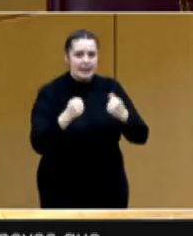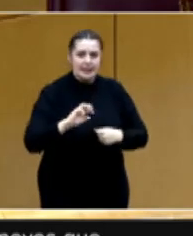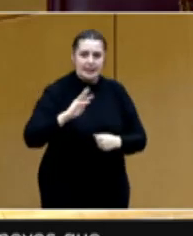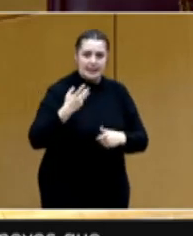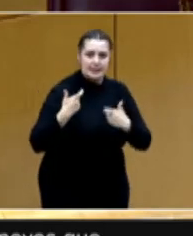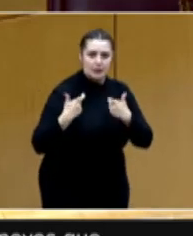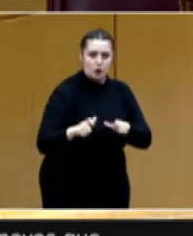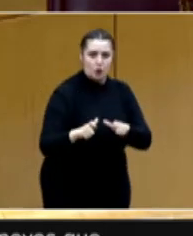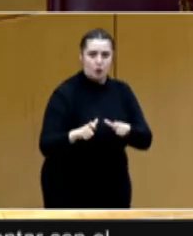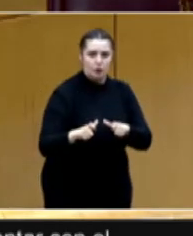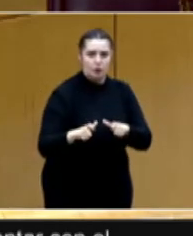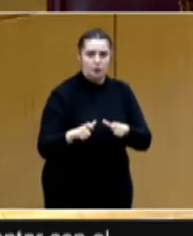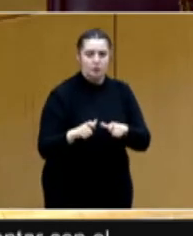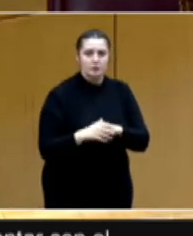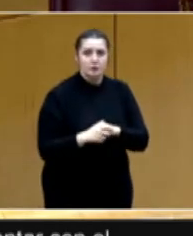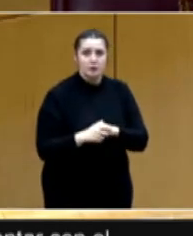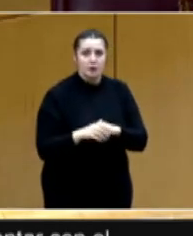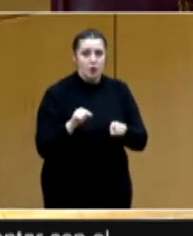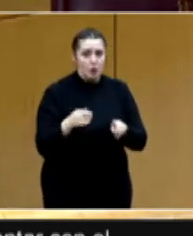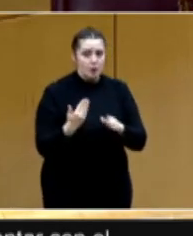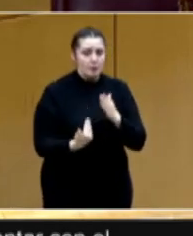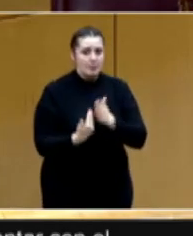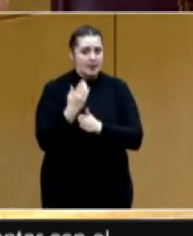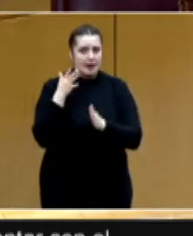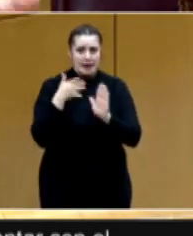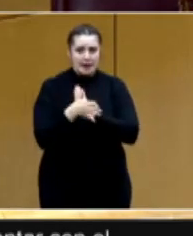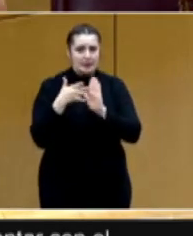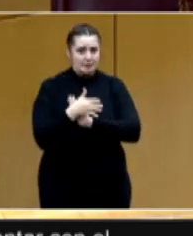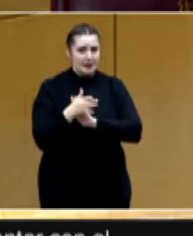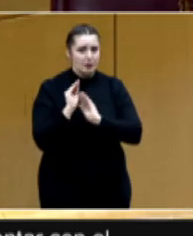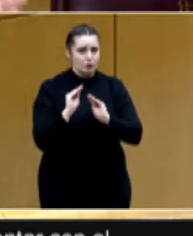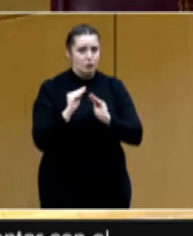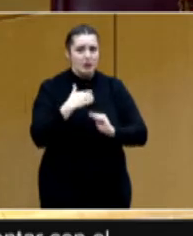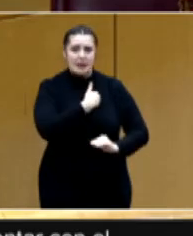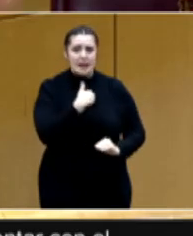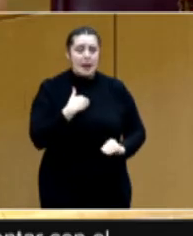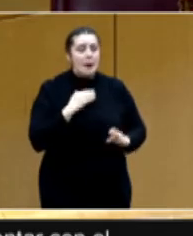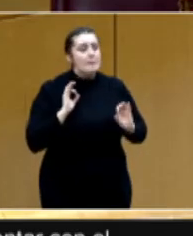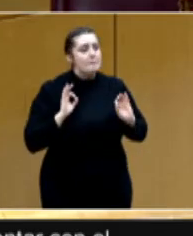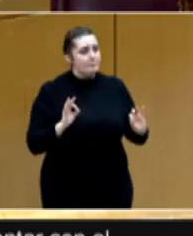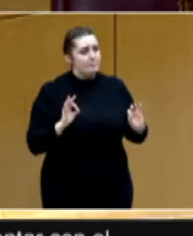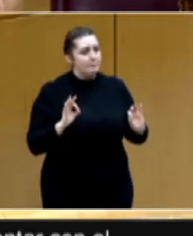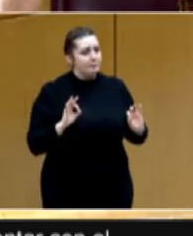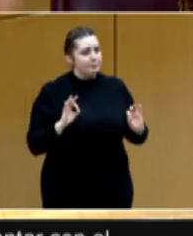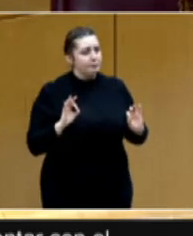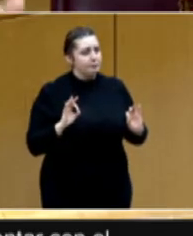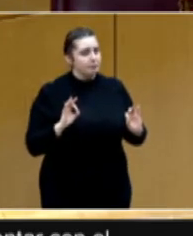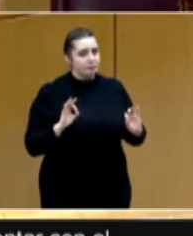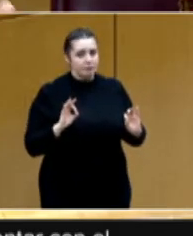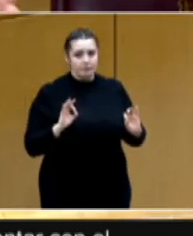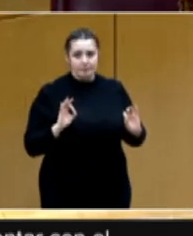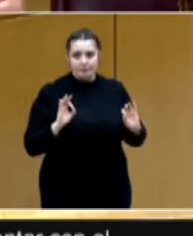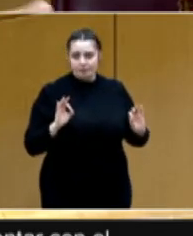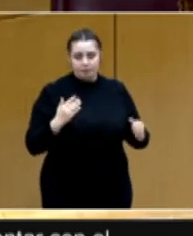Tercer sector magníficamente expuestas esta mañana aquí ese papel vamos que impagable